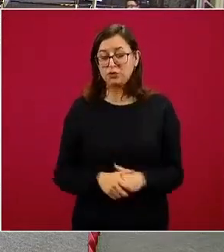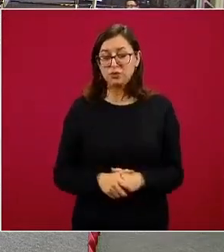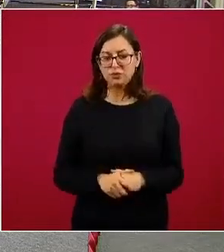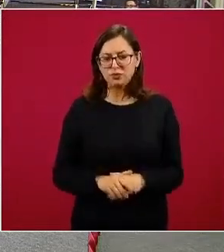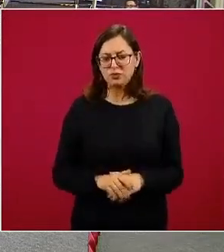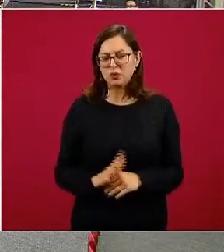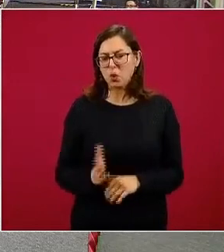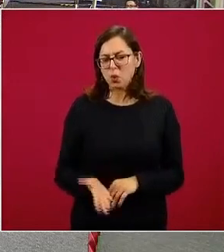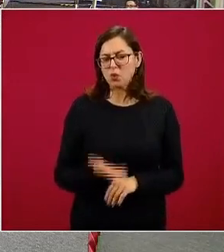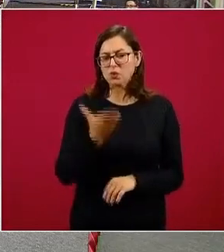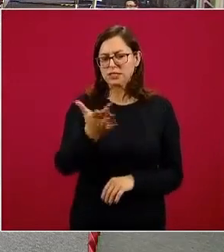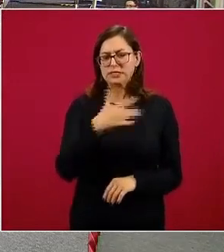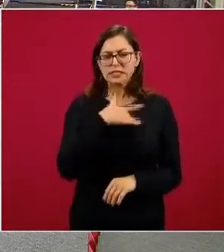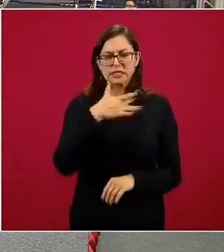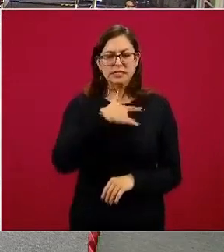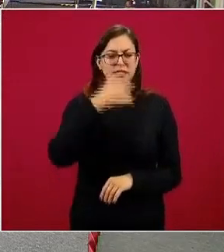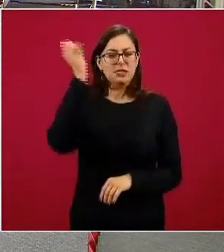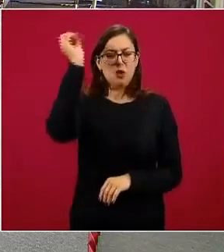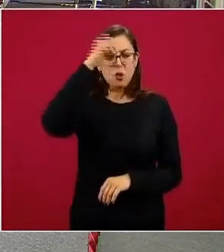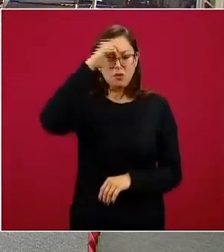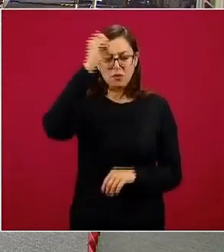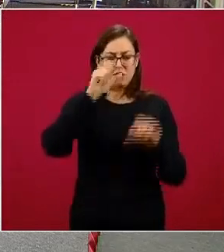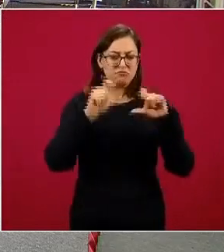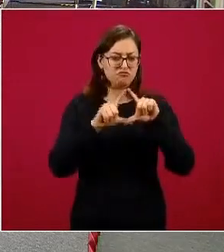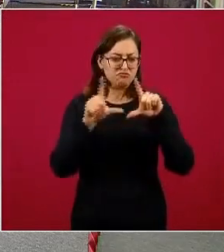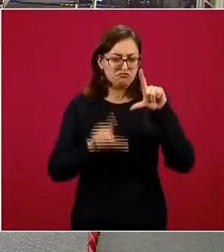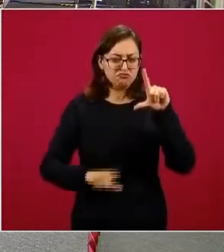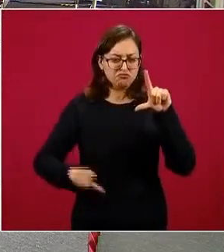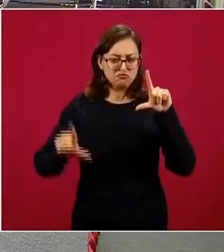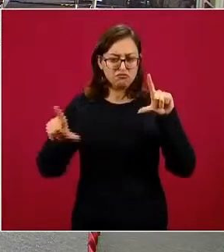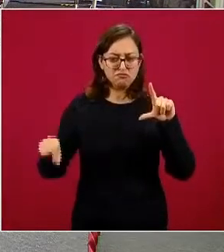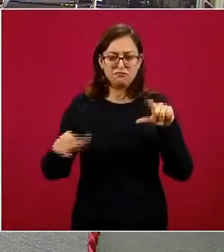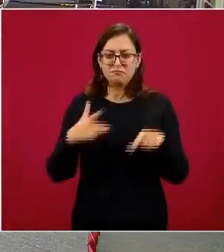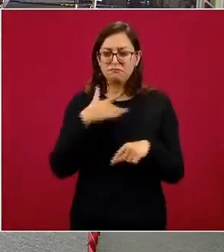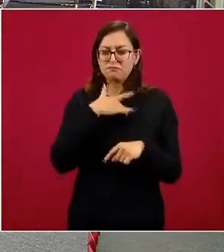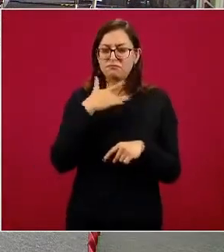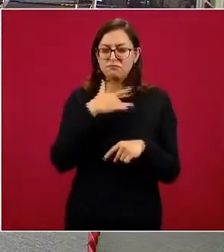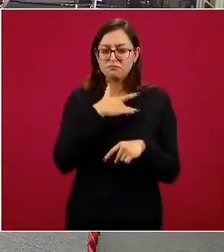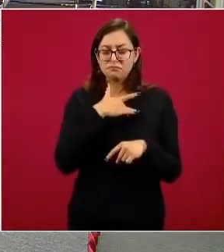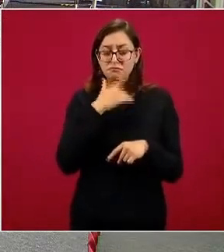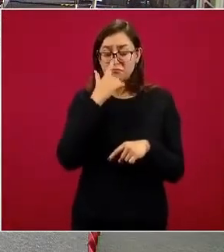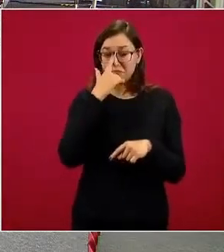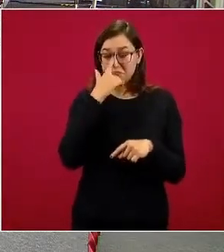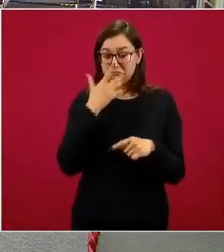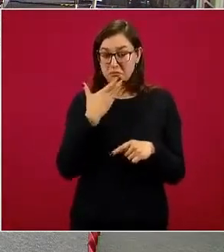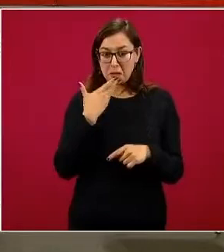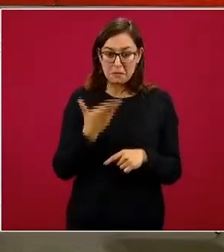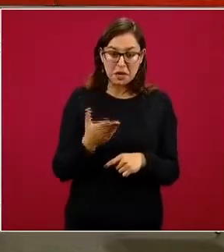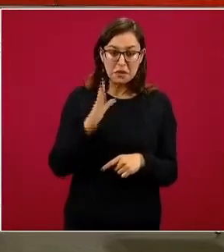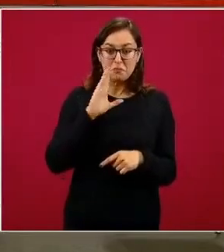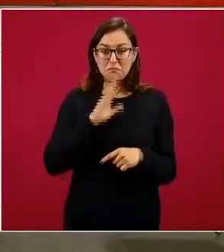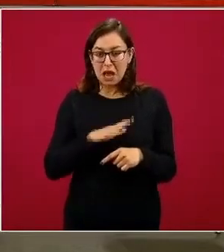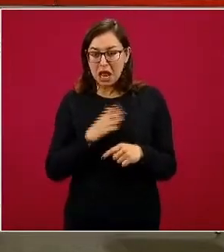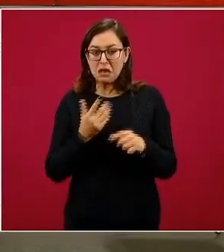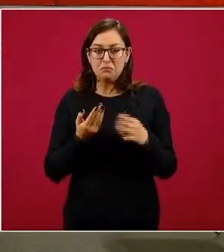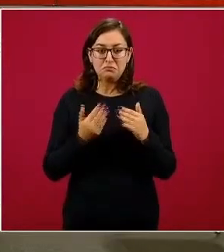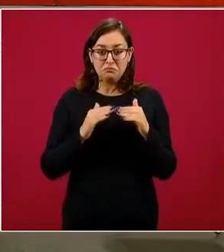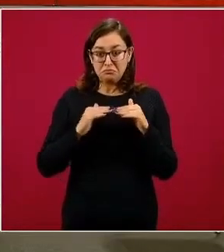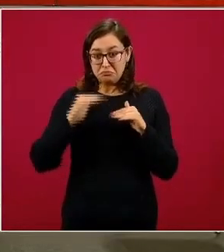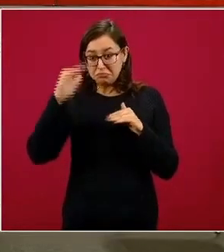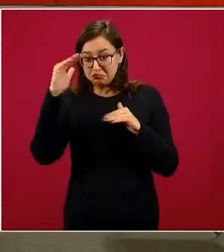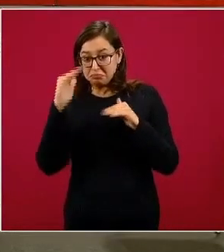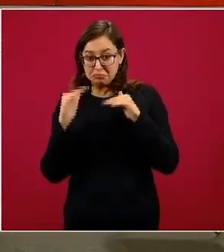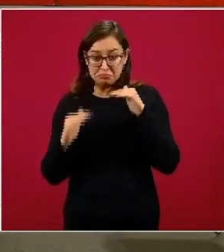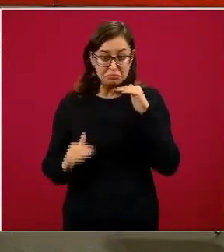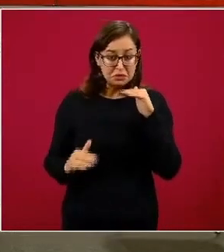su opinión, a nivel nacional, ¿usted cómo considera que está el país? ¿Con una tendencia, con